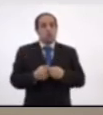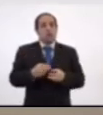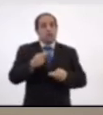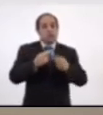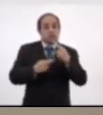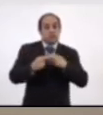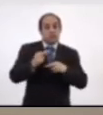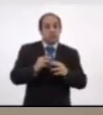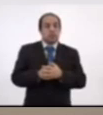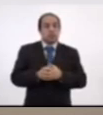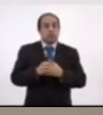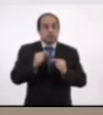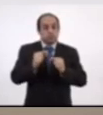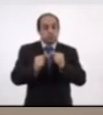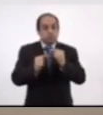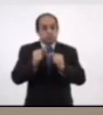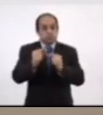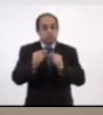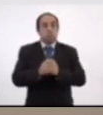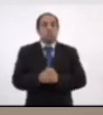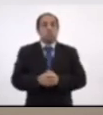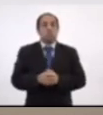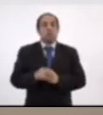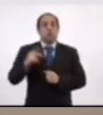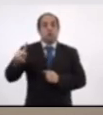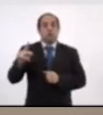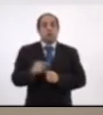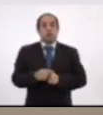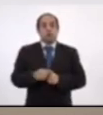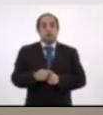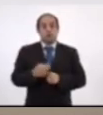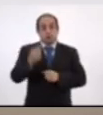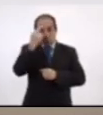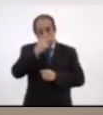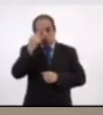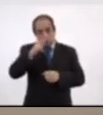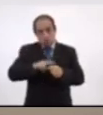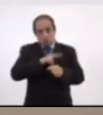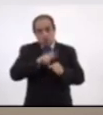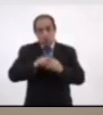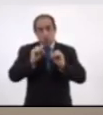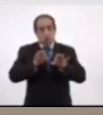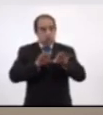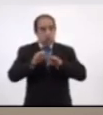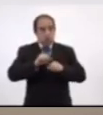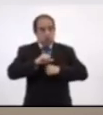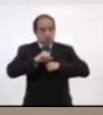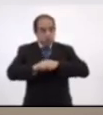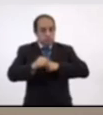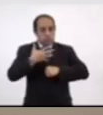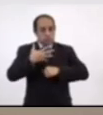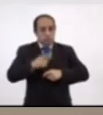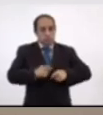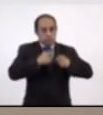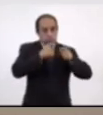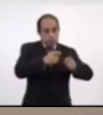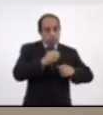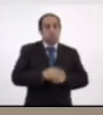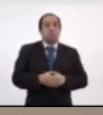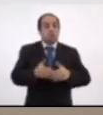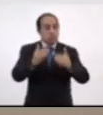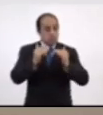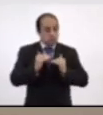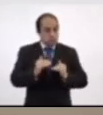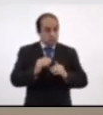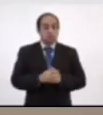ya progresivamente a su consulta regular o a los trabajos de cirugía que tienen asignados. En la siguiente,